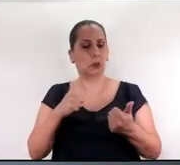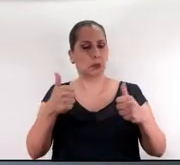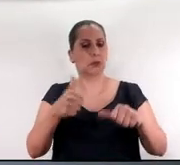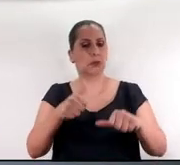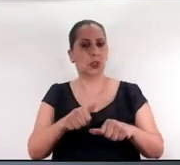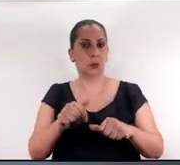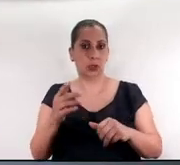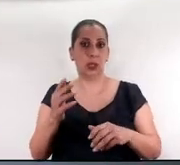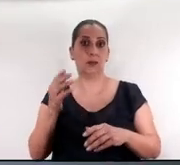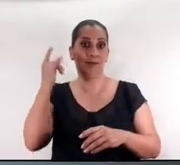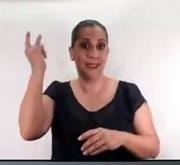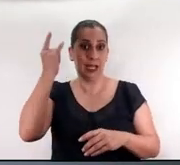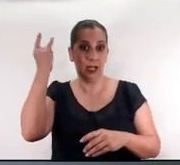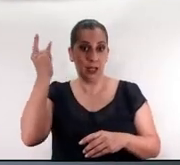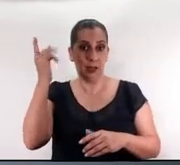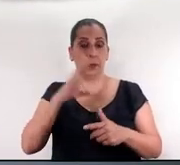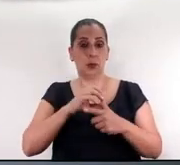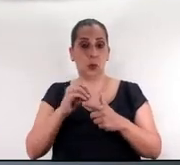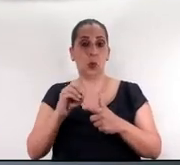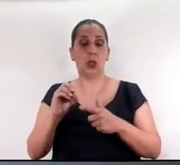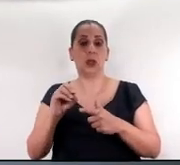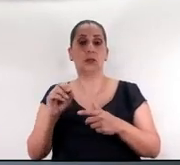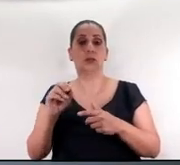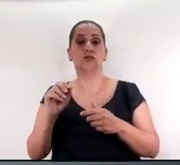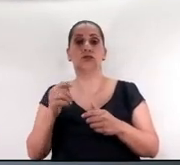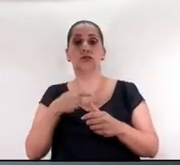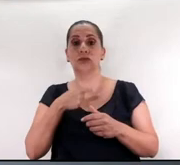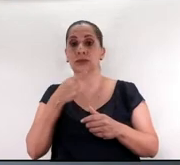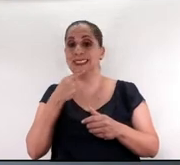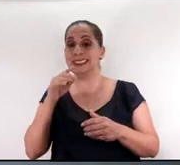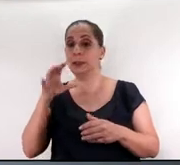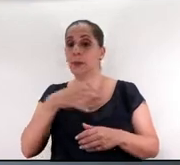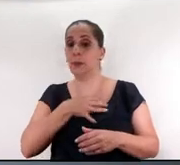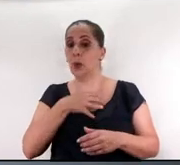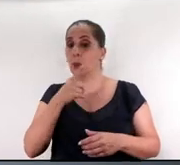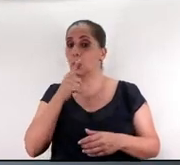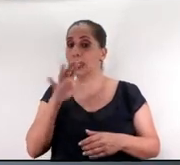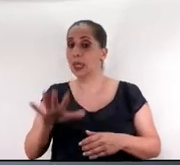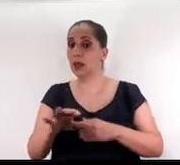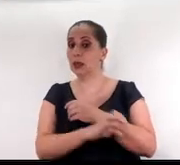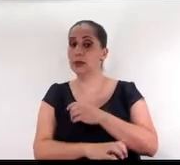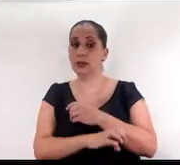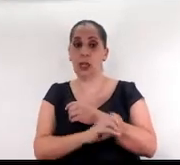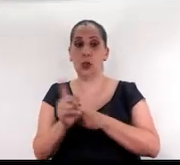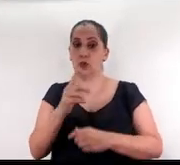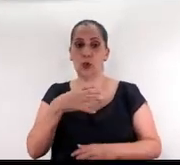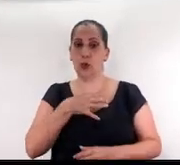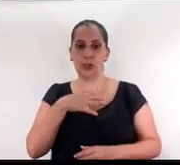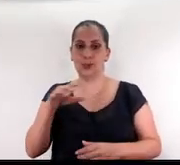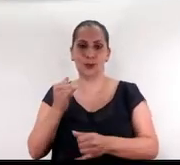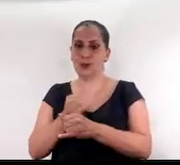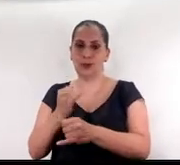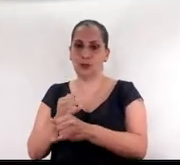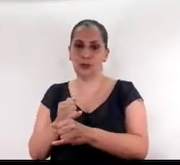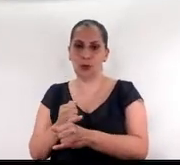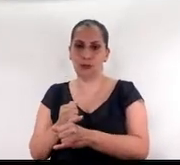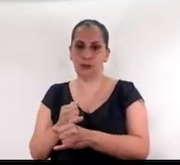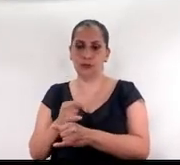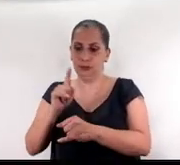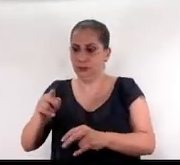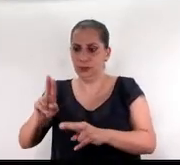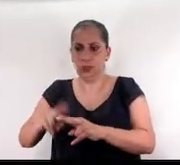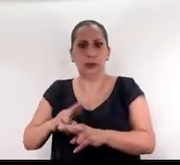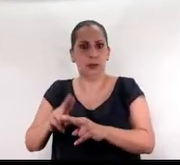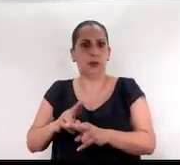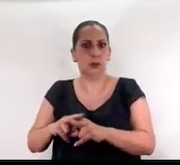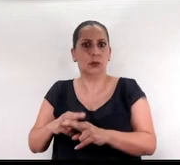espectro inalámbrico, como lo dice la Constitución, es del Estado, no es de ninguna institución. Y por tanto debe darse el uso